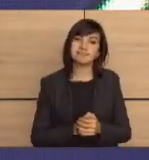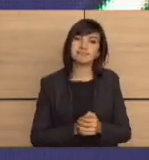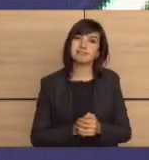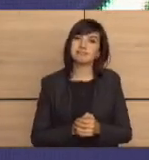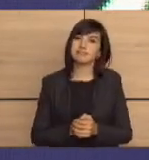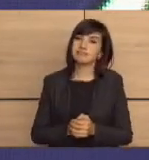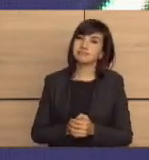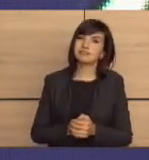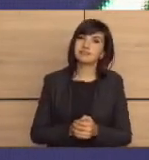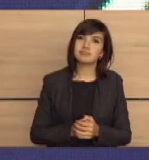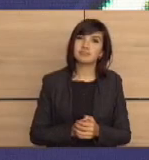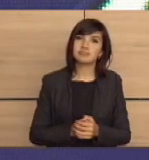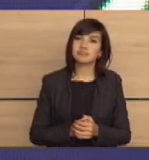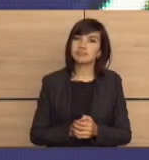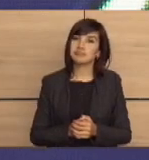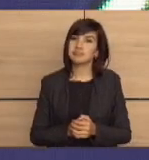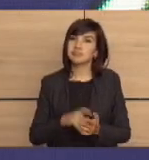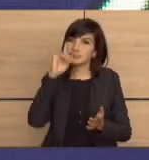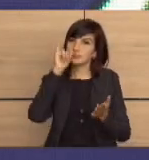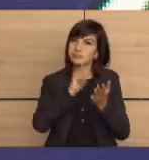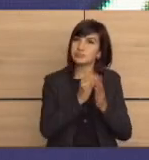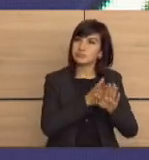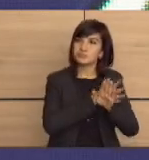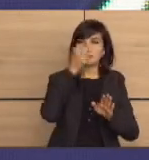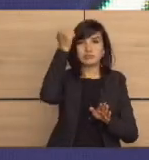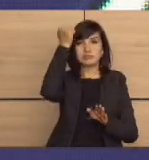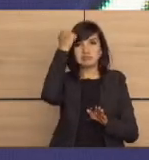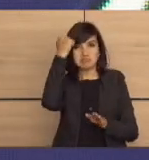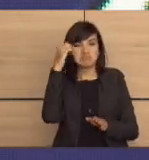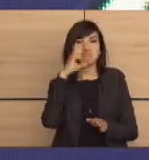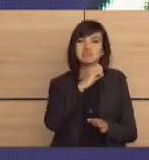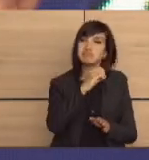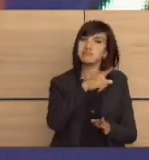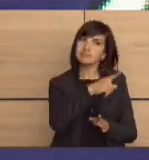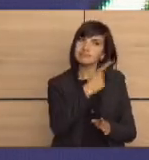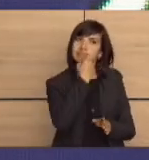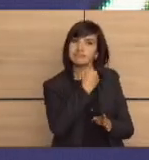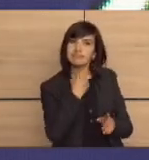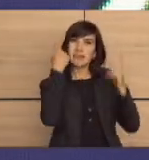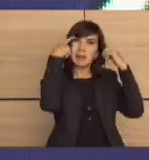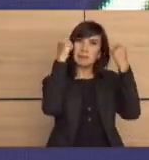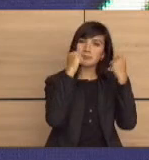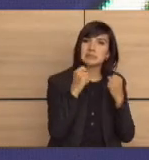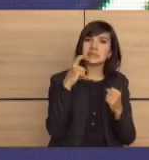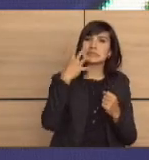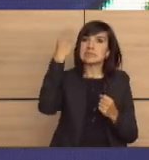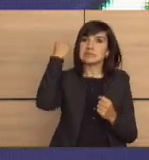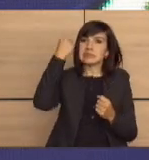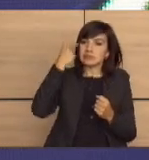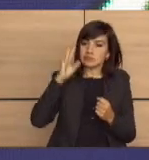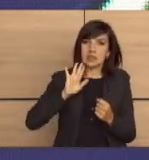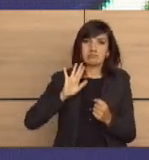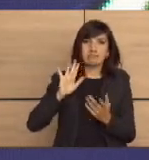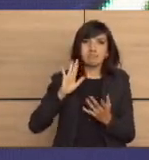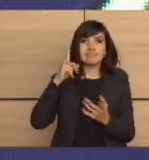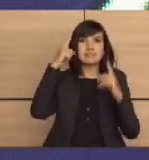también, y el profesor Germán y la profesora Margarita, manifiestan la preocupación que existe dentro de la historia y también para nosotros los